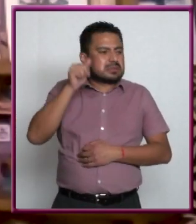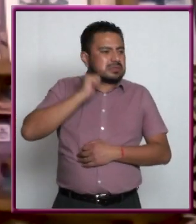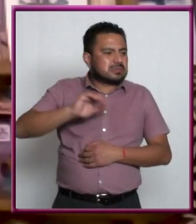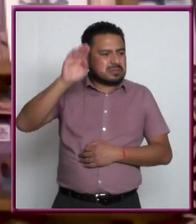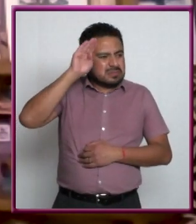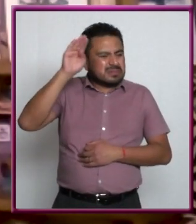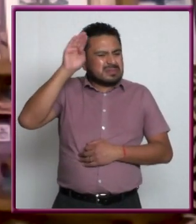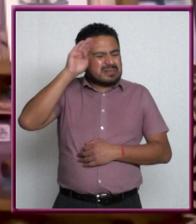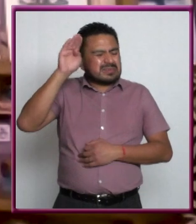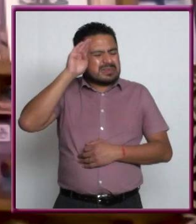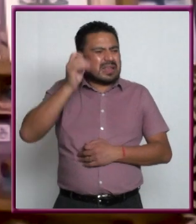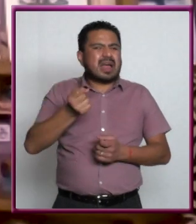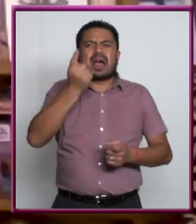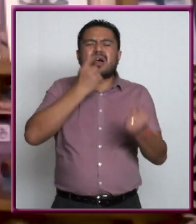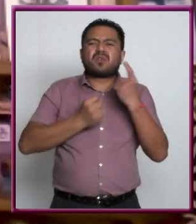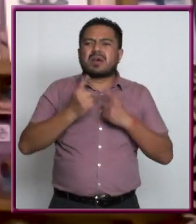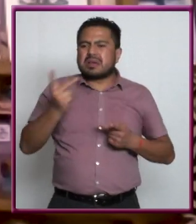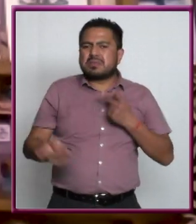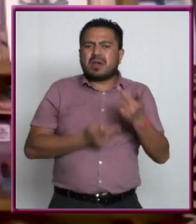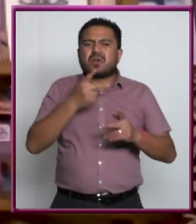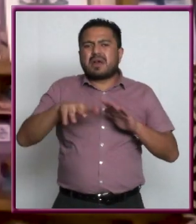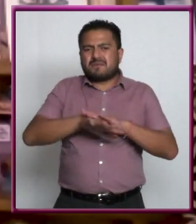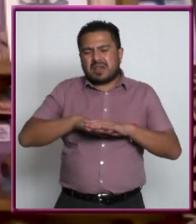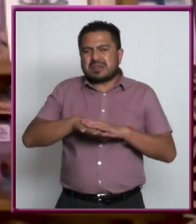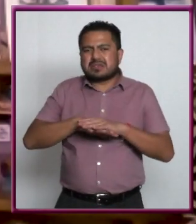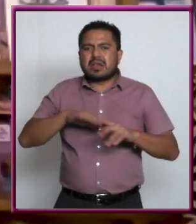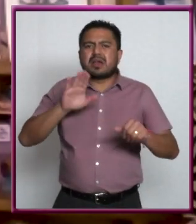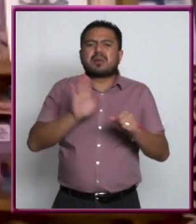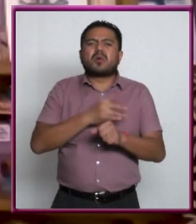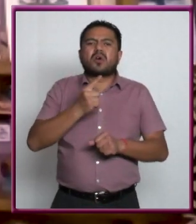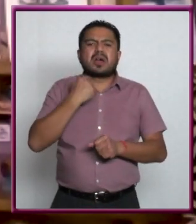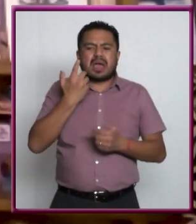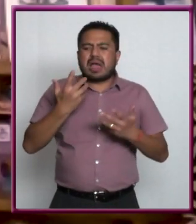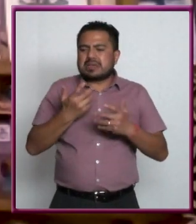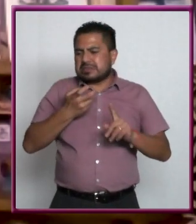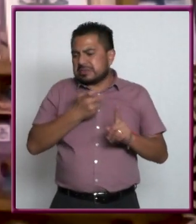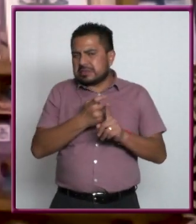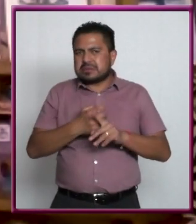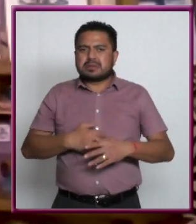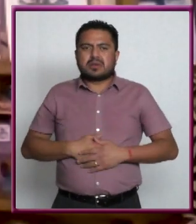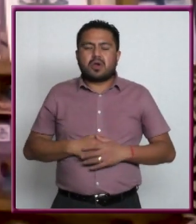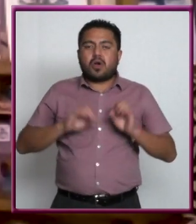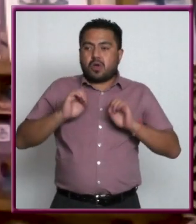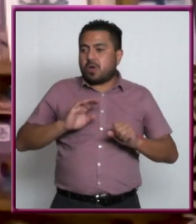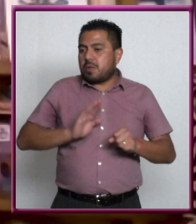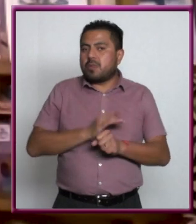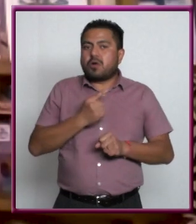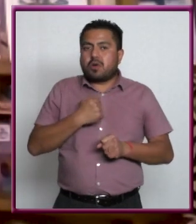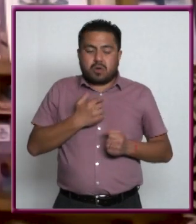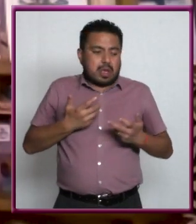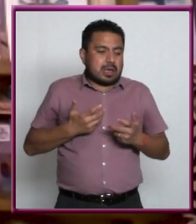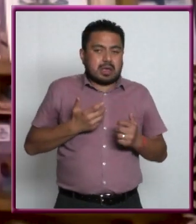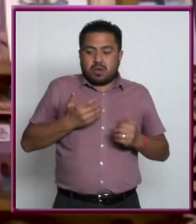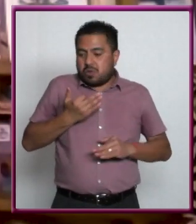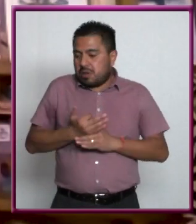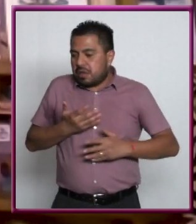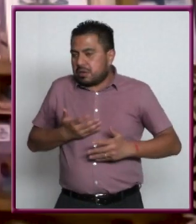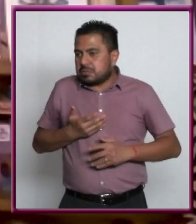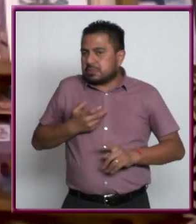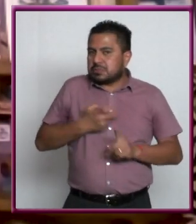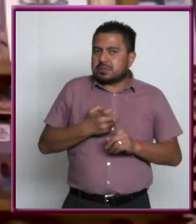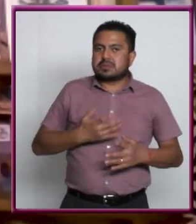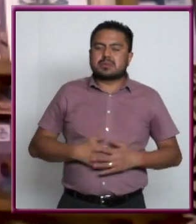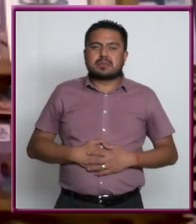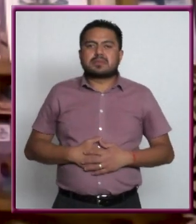piensen en algunas preguntas básicas. ¿Por qué quiero hacer esto? ¿O por qué voy a hacer o estoy haciendo